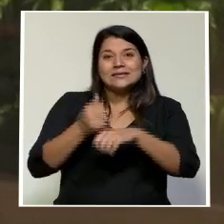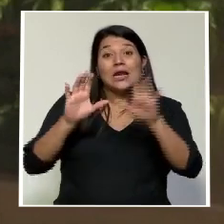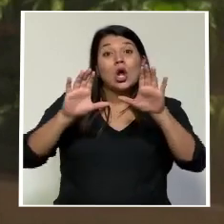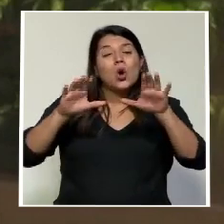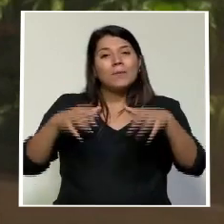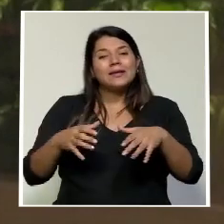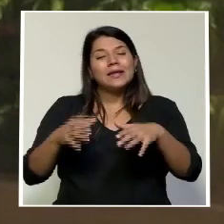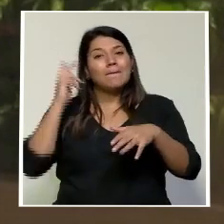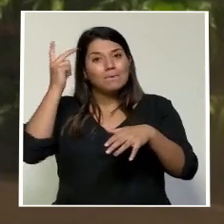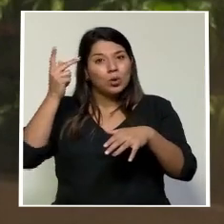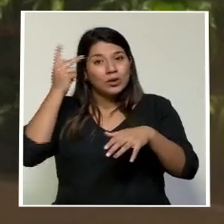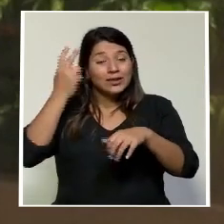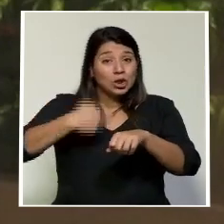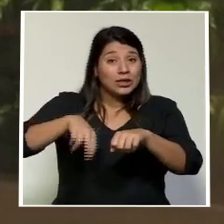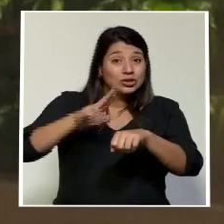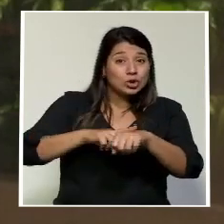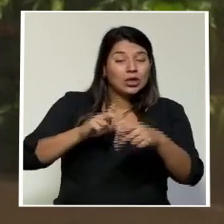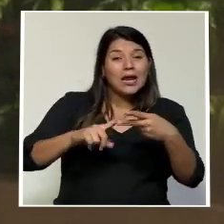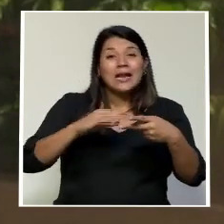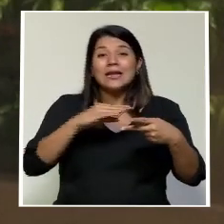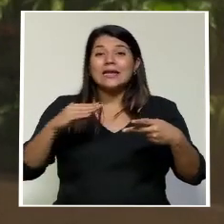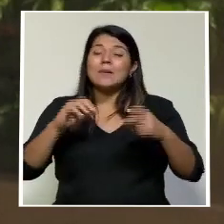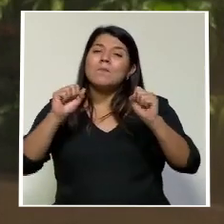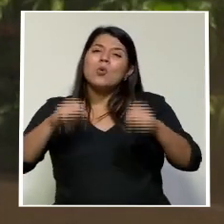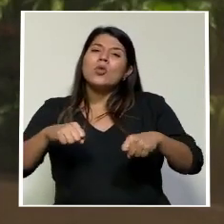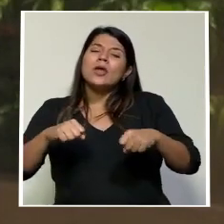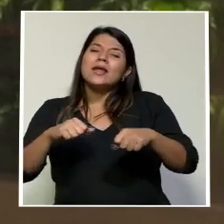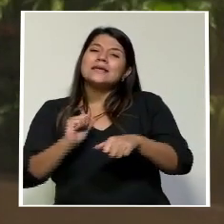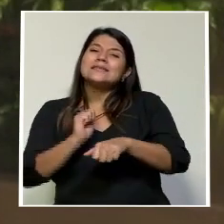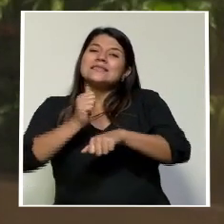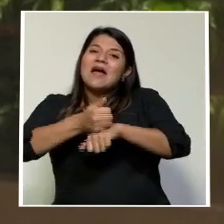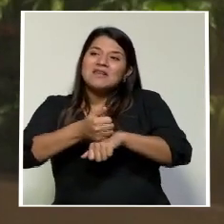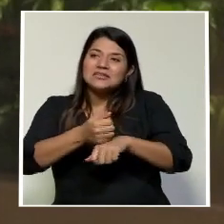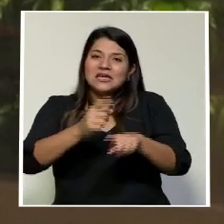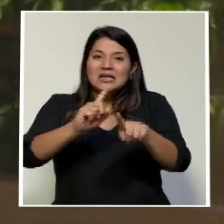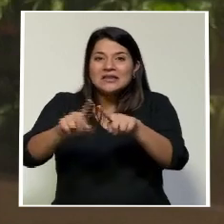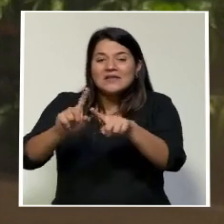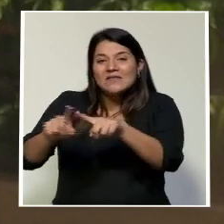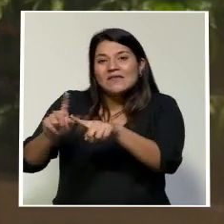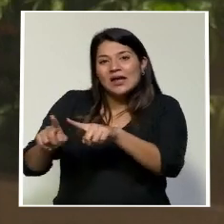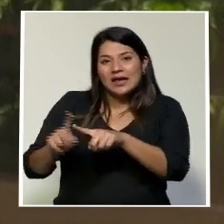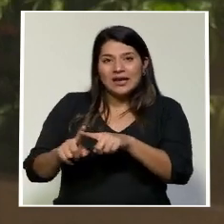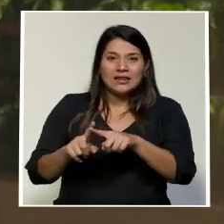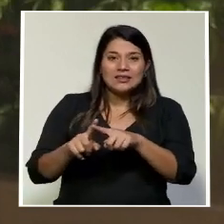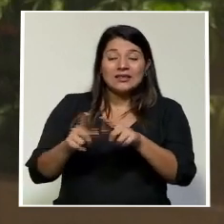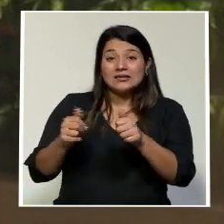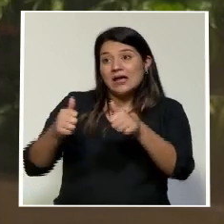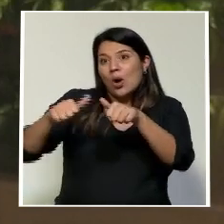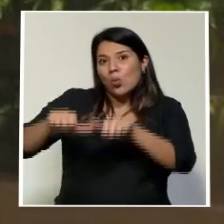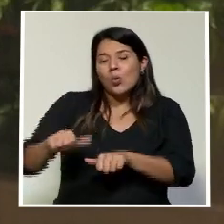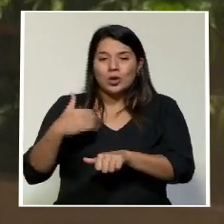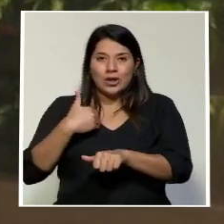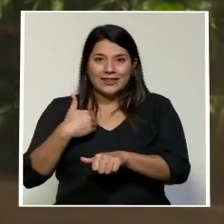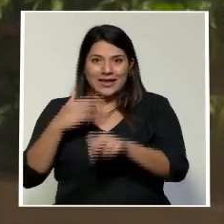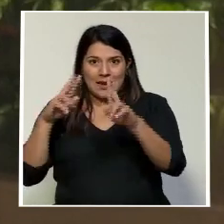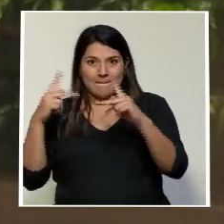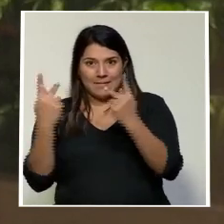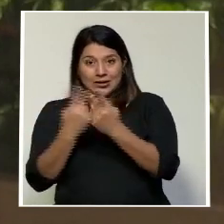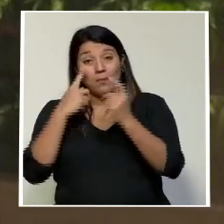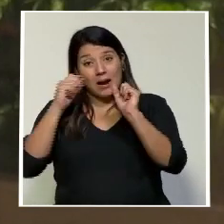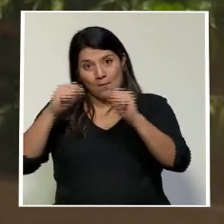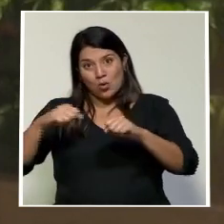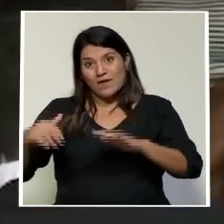Político Nacional y establecer los diferentes estamentos que tiene el partido para enfrentar